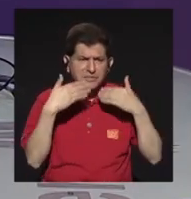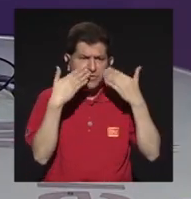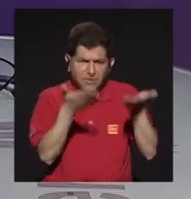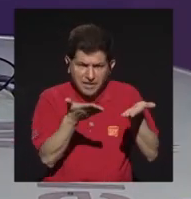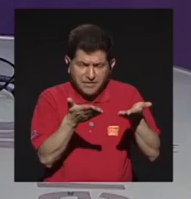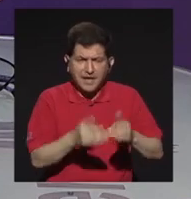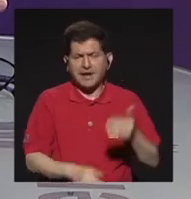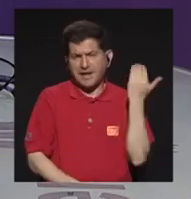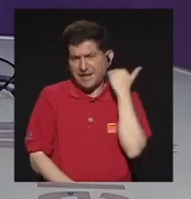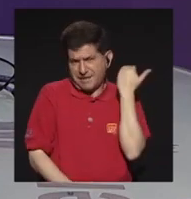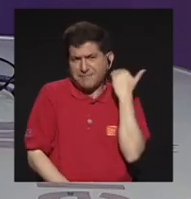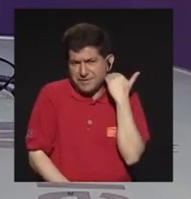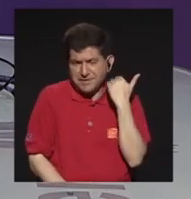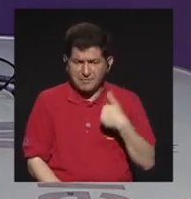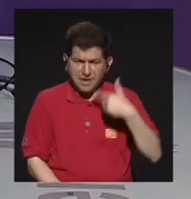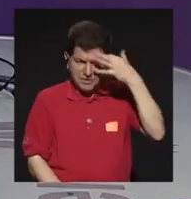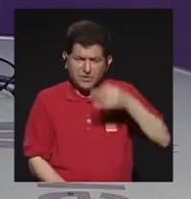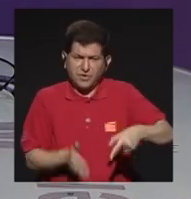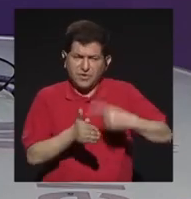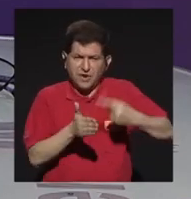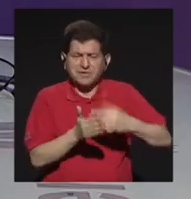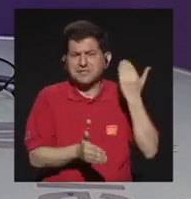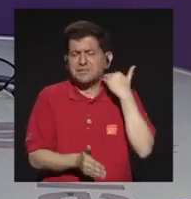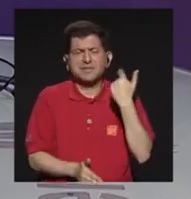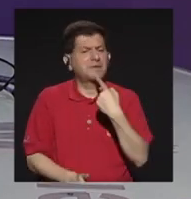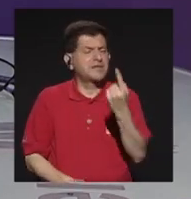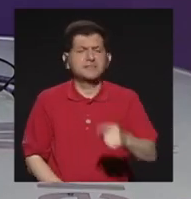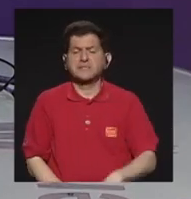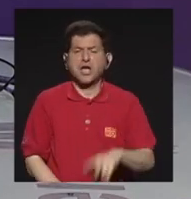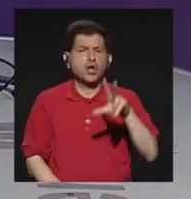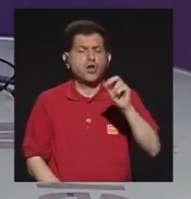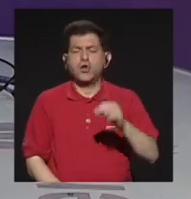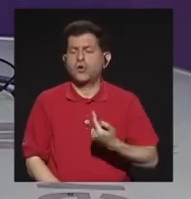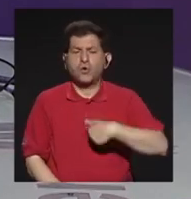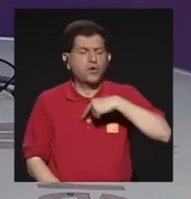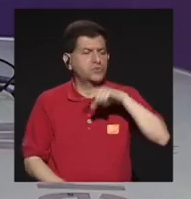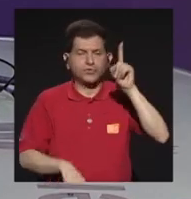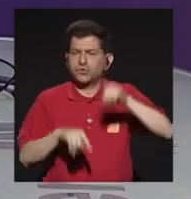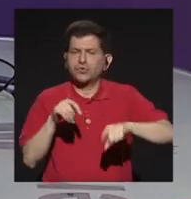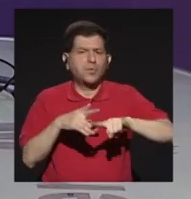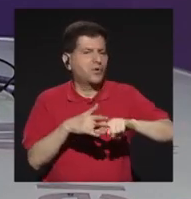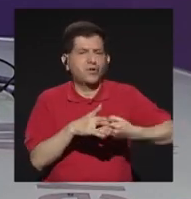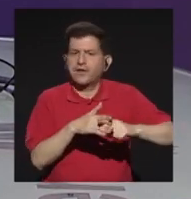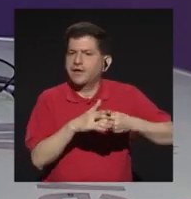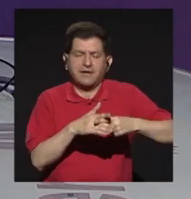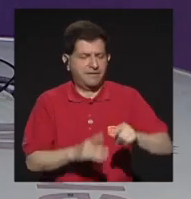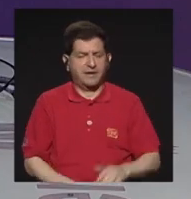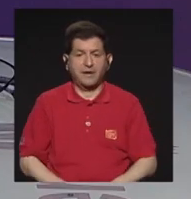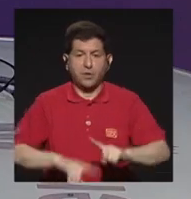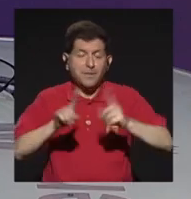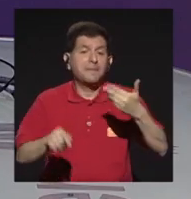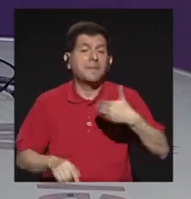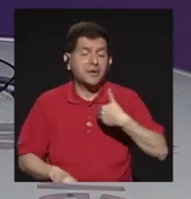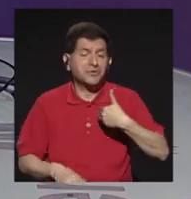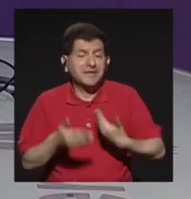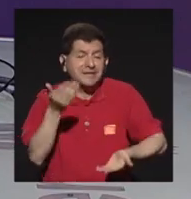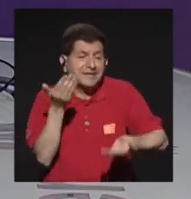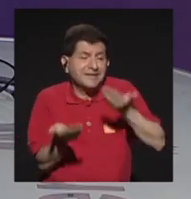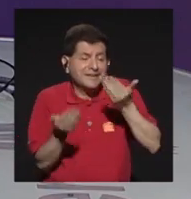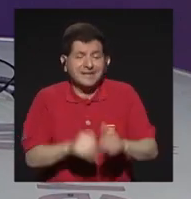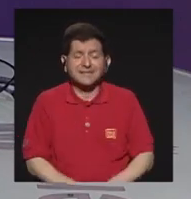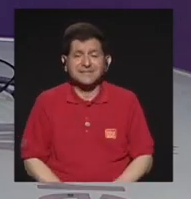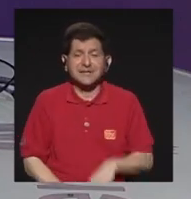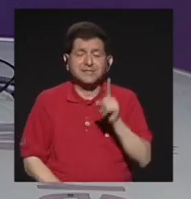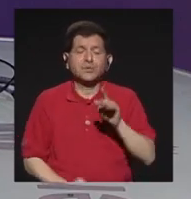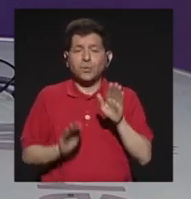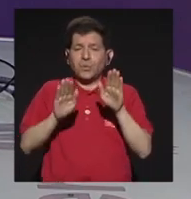la víctima a veces dice no no tenemos reparación pero por lo menos tenemos como